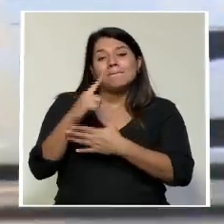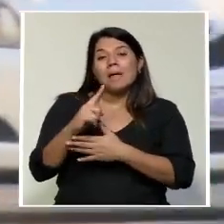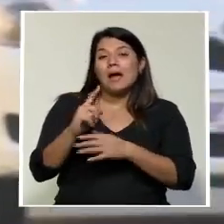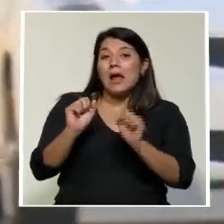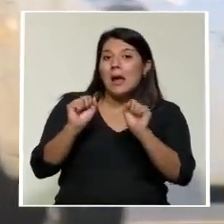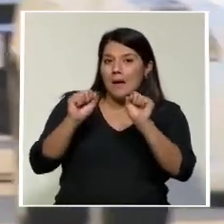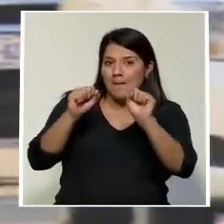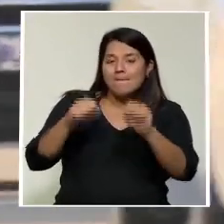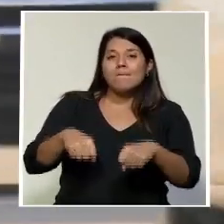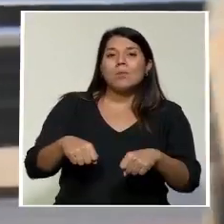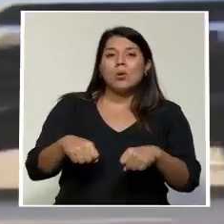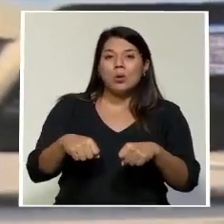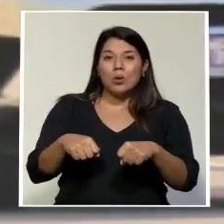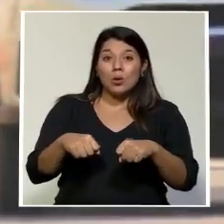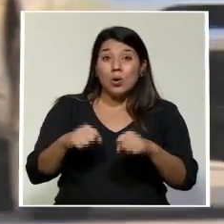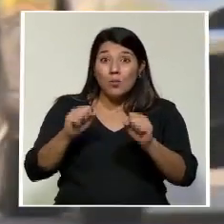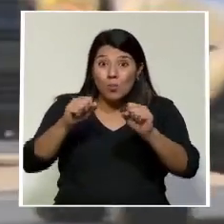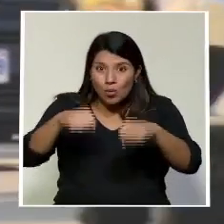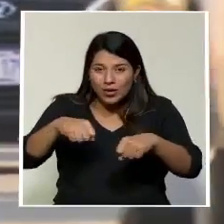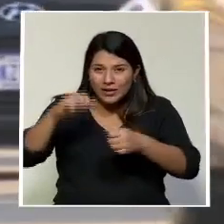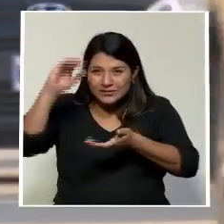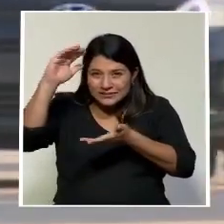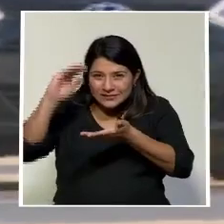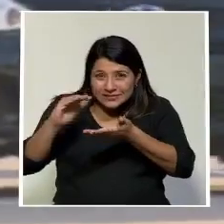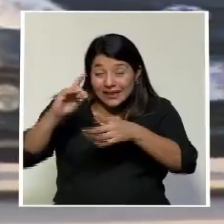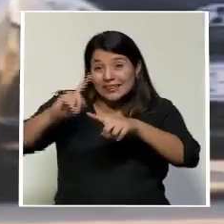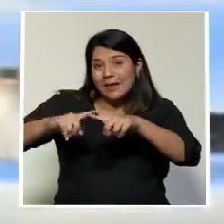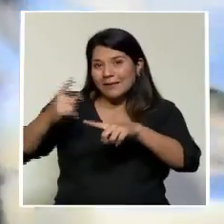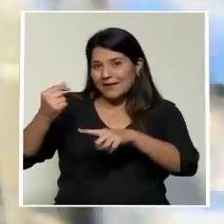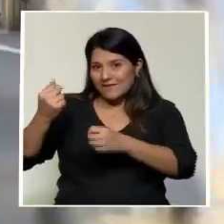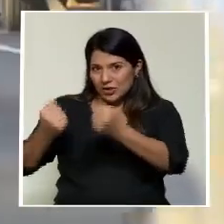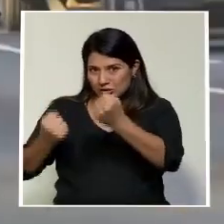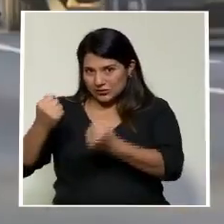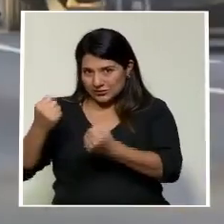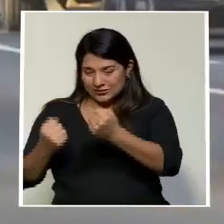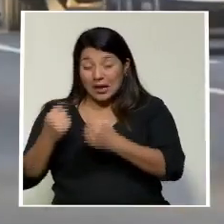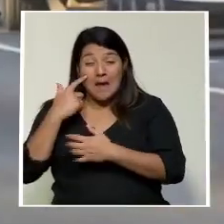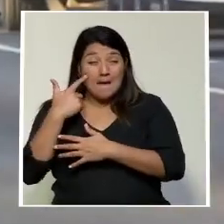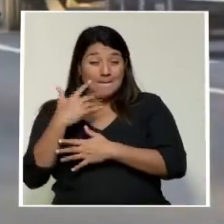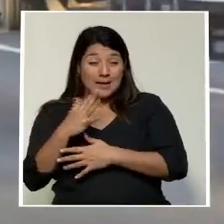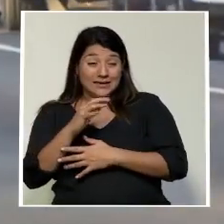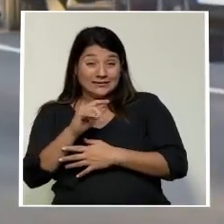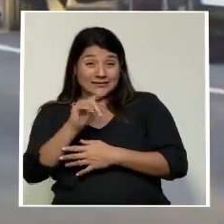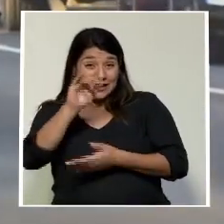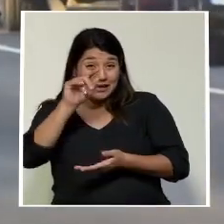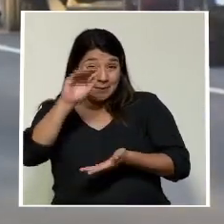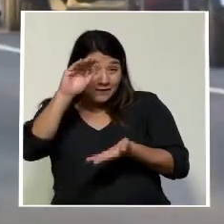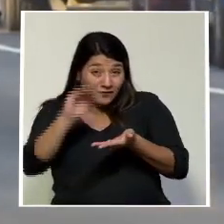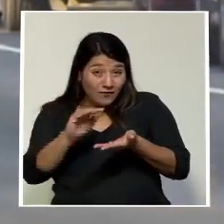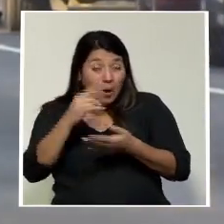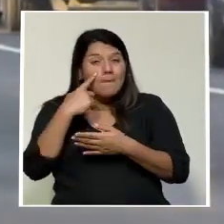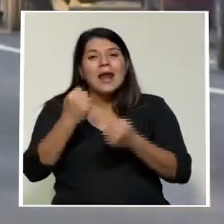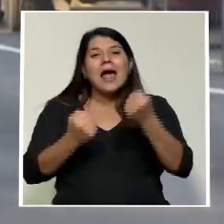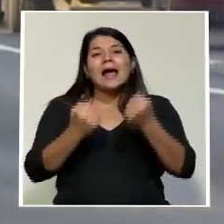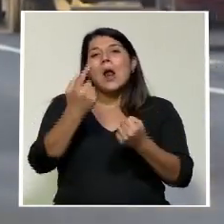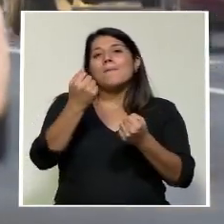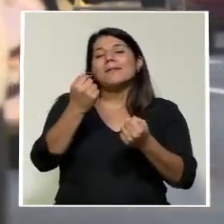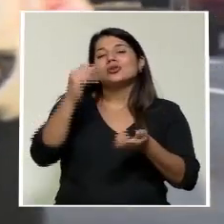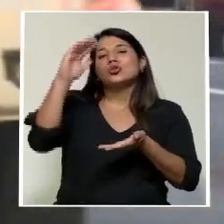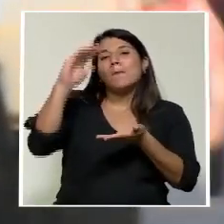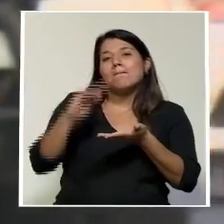aplicaría conforme al valor del vehículo. Se prevé que esa reducción aplicará para vehículos cuyo valor es menor a los